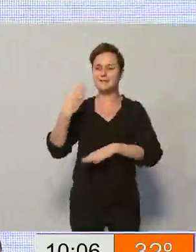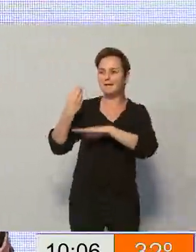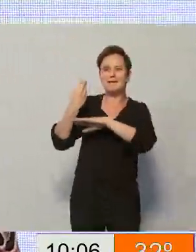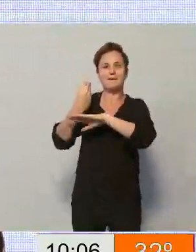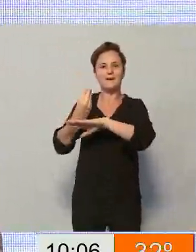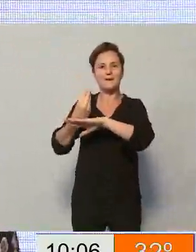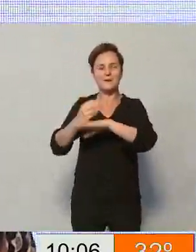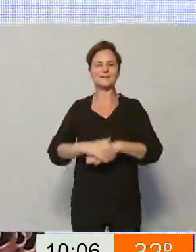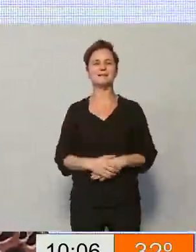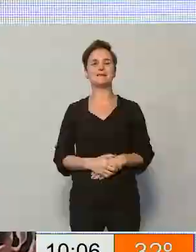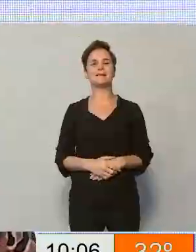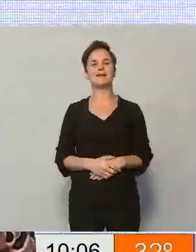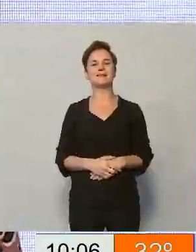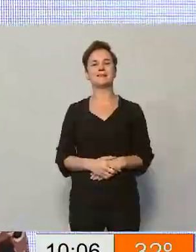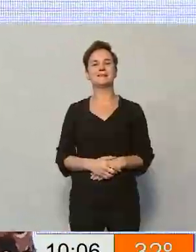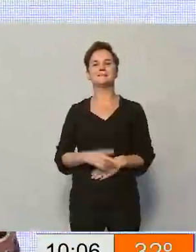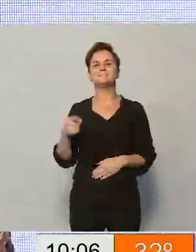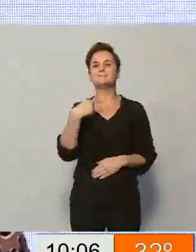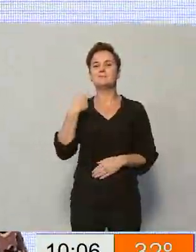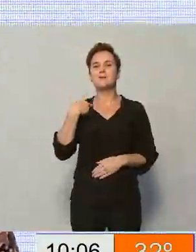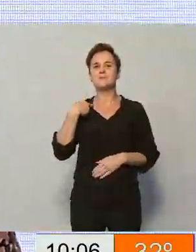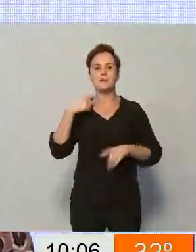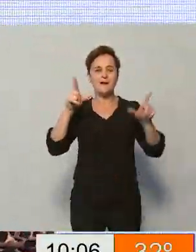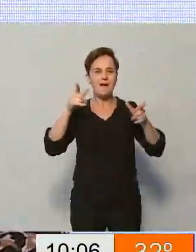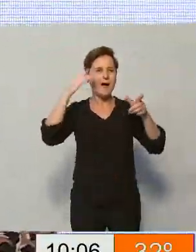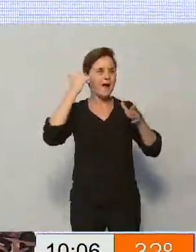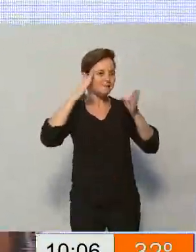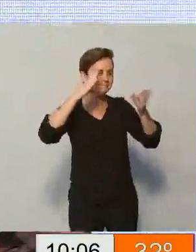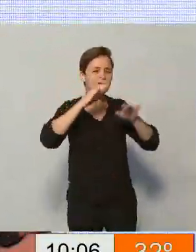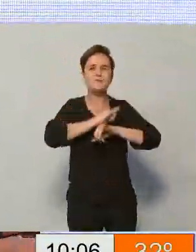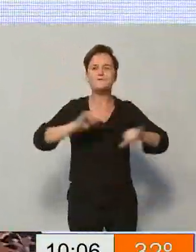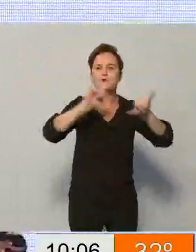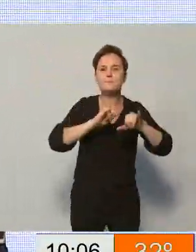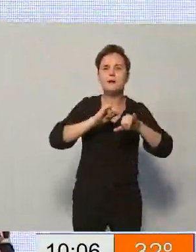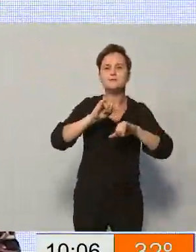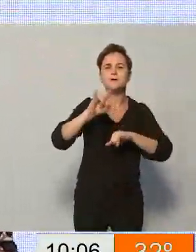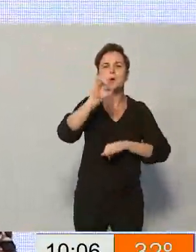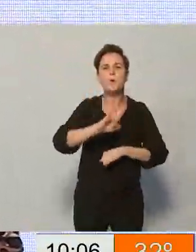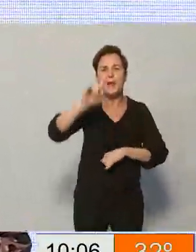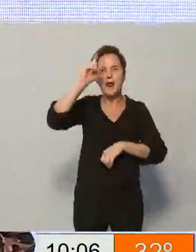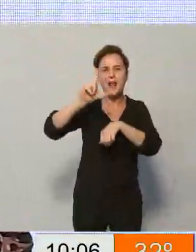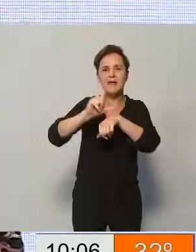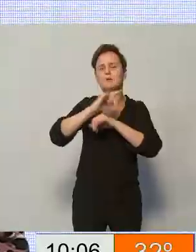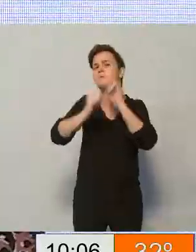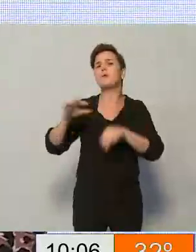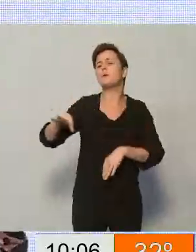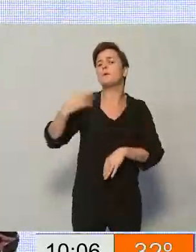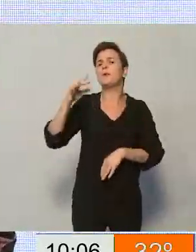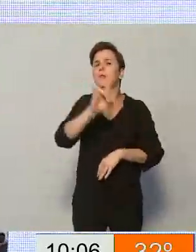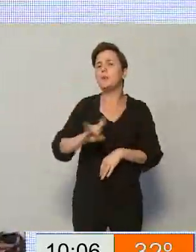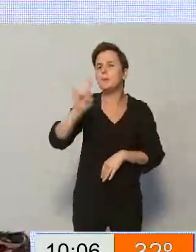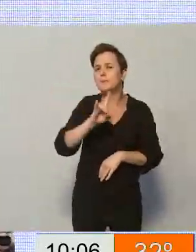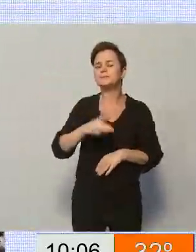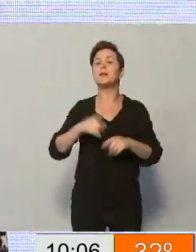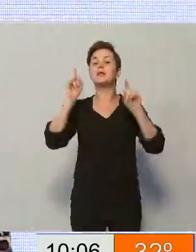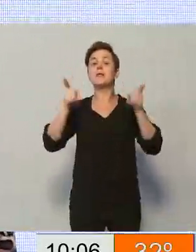representantes. Vamos a estar en el stand de la UNL contándoles un poco acerca de la vida universitaria. Y además